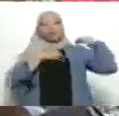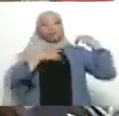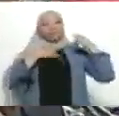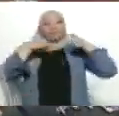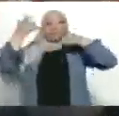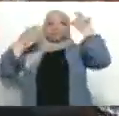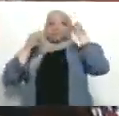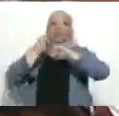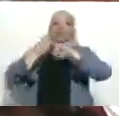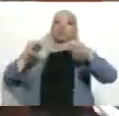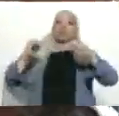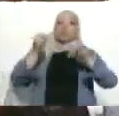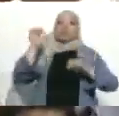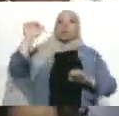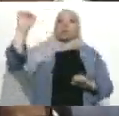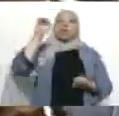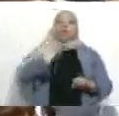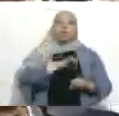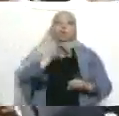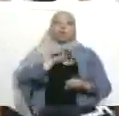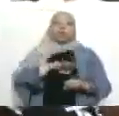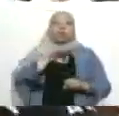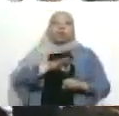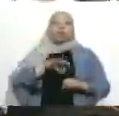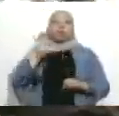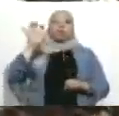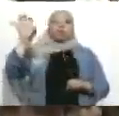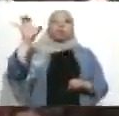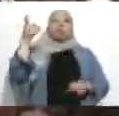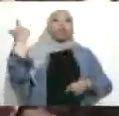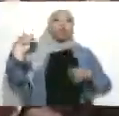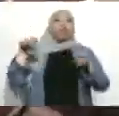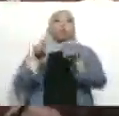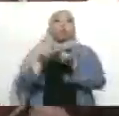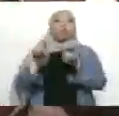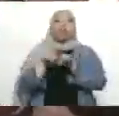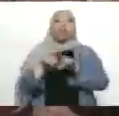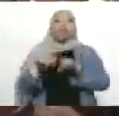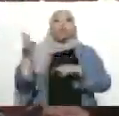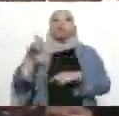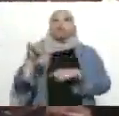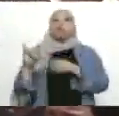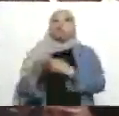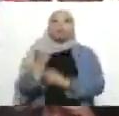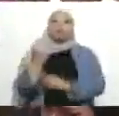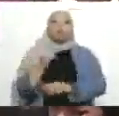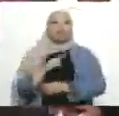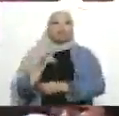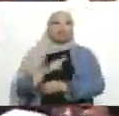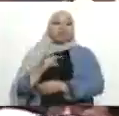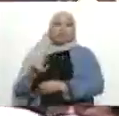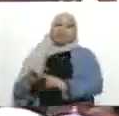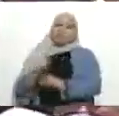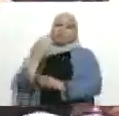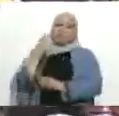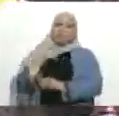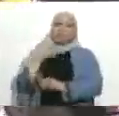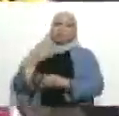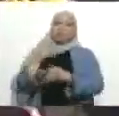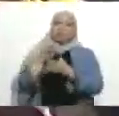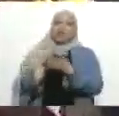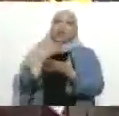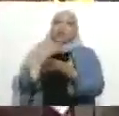¡Independencia y patria socialista! ¡Como aquel día, leales siempre! Un abrazo, hermanos y hermanas,